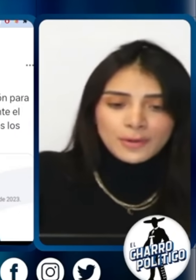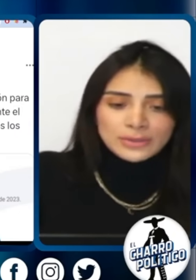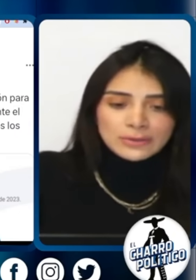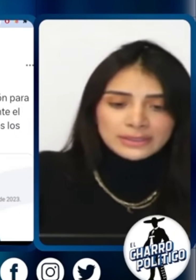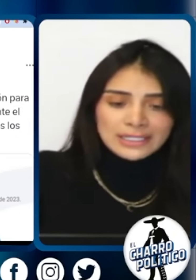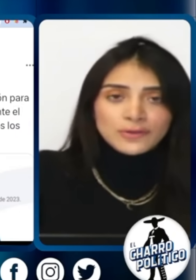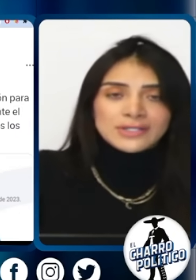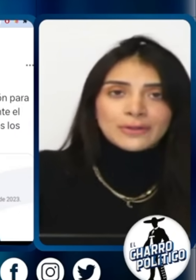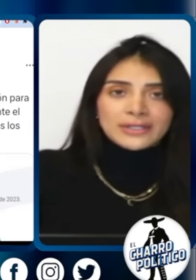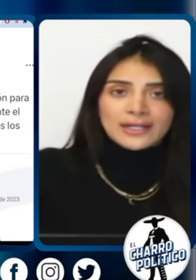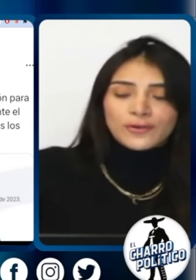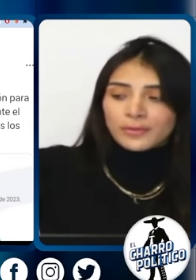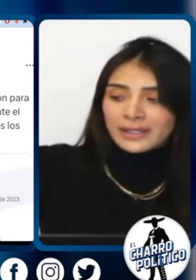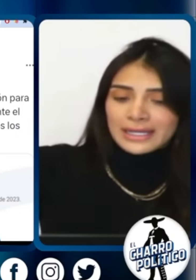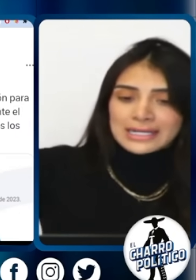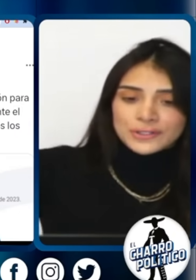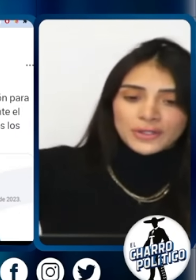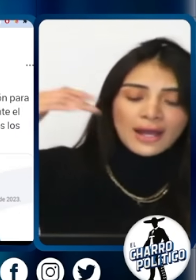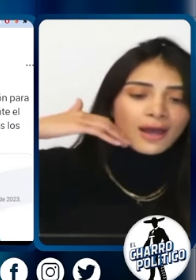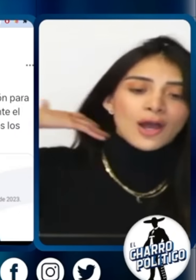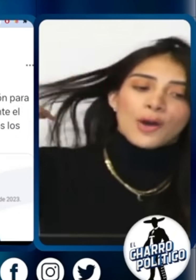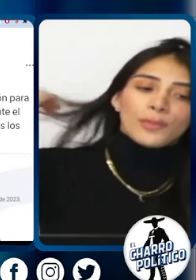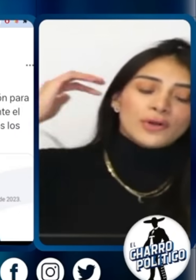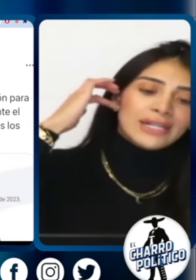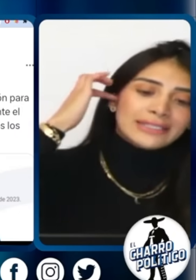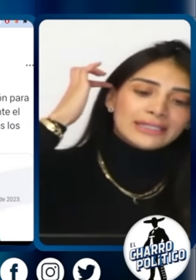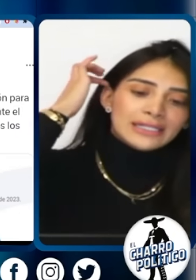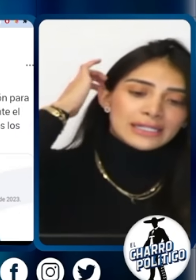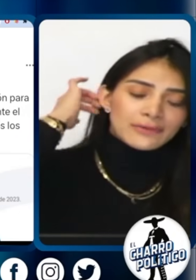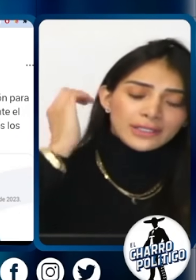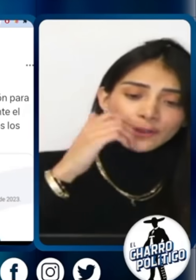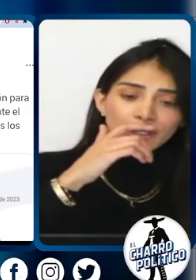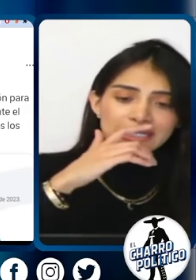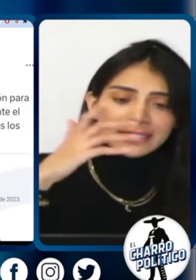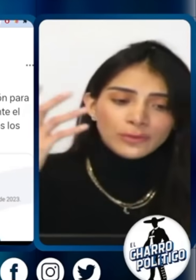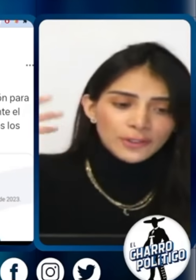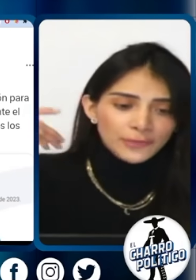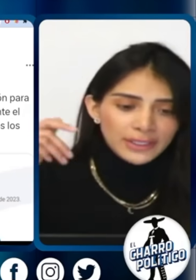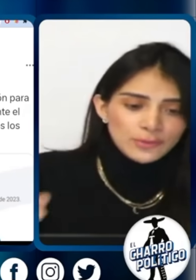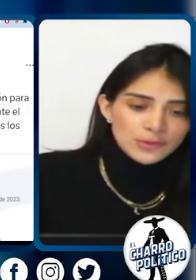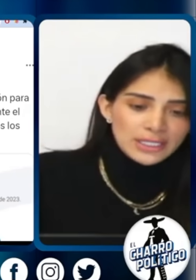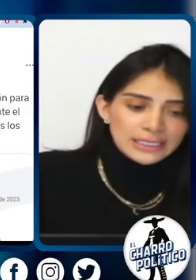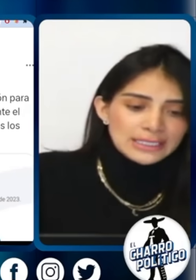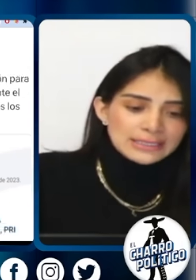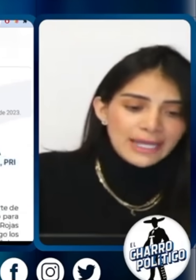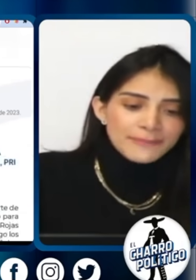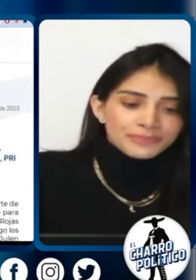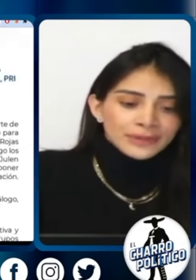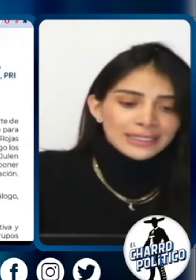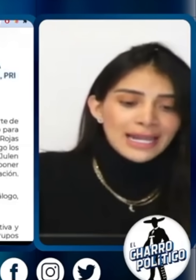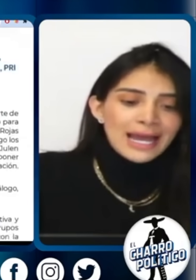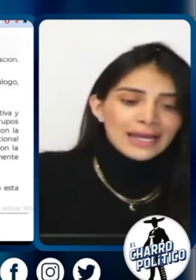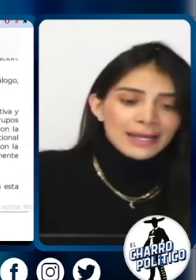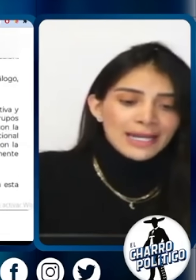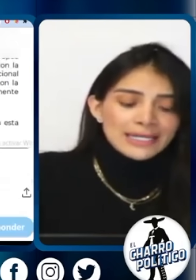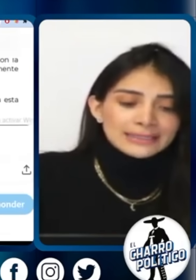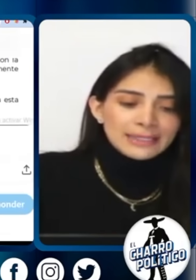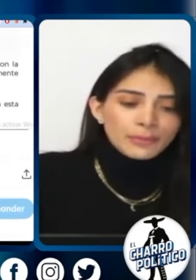afianzada, pero pues lo entiendo, es la única forma que la señora podría tener reflectores. Y bueno, tenemos que aquí está